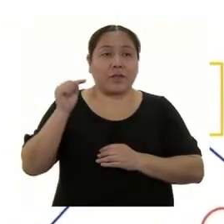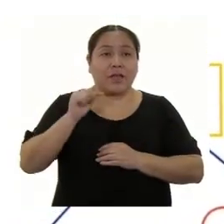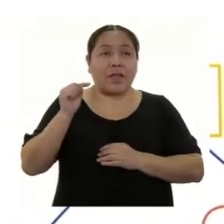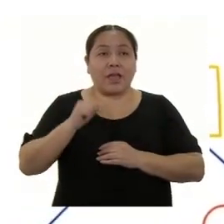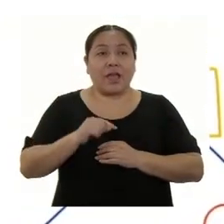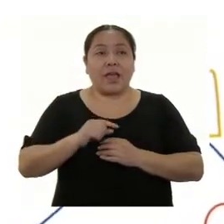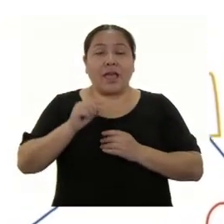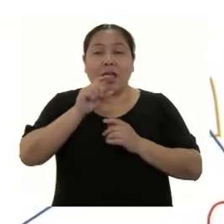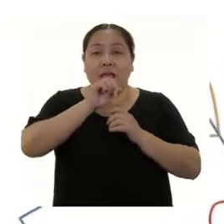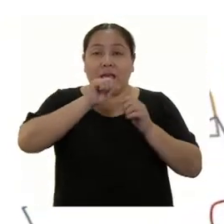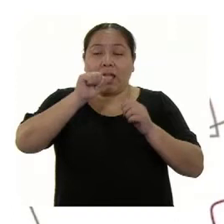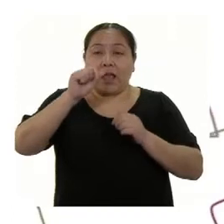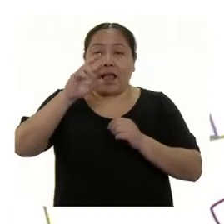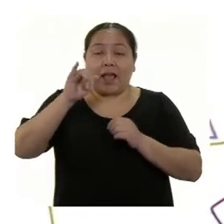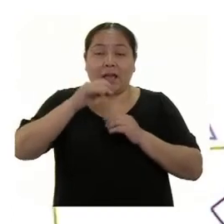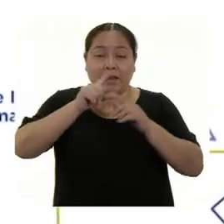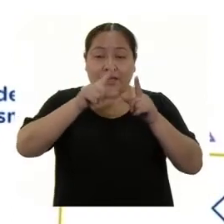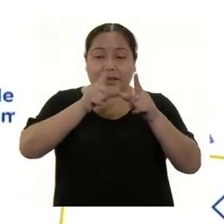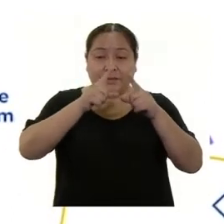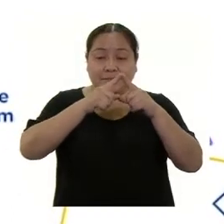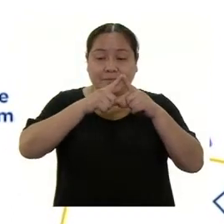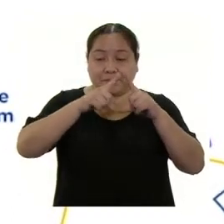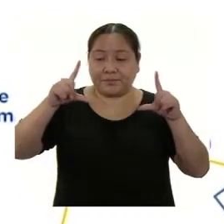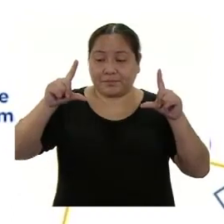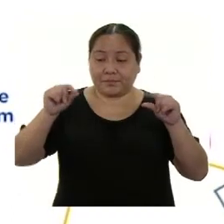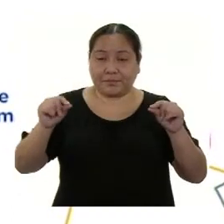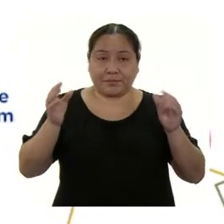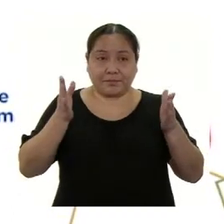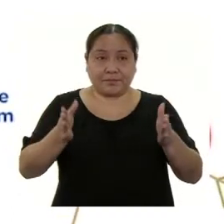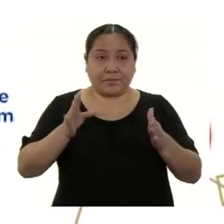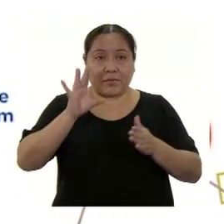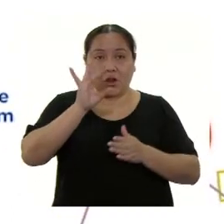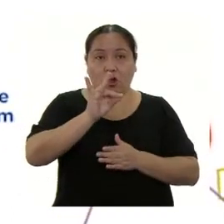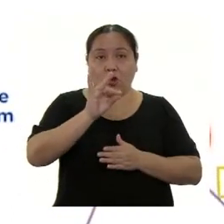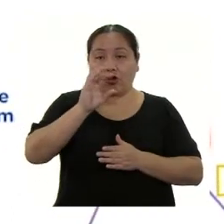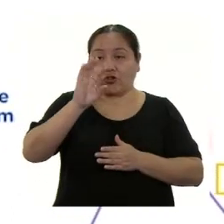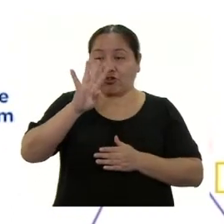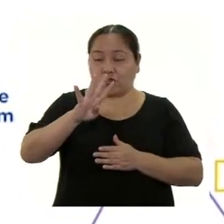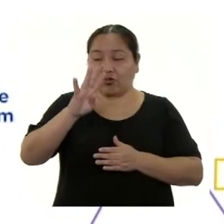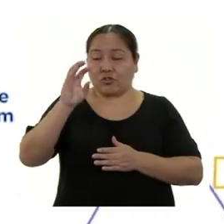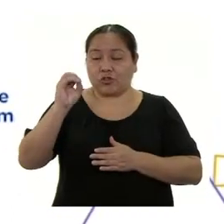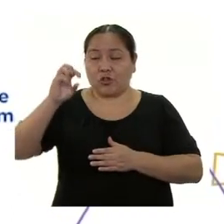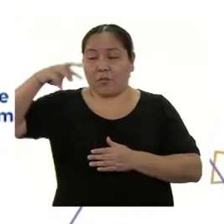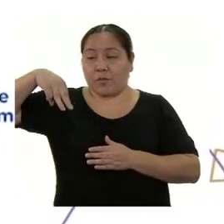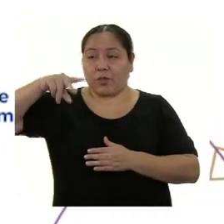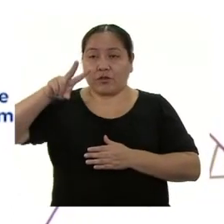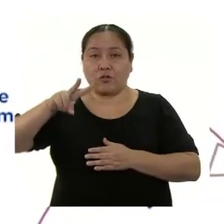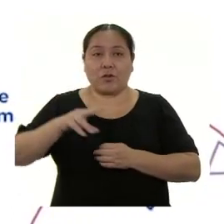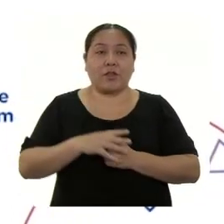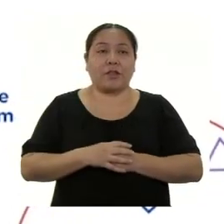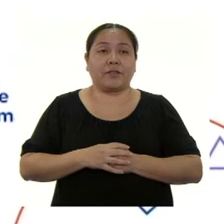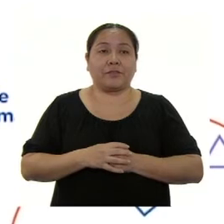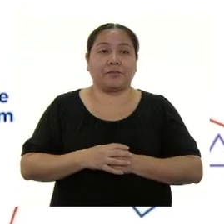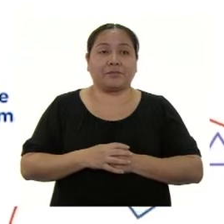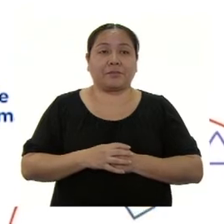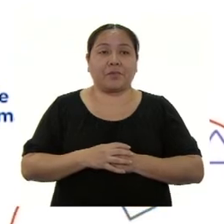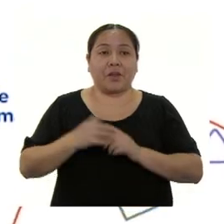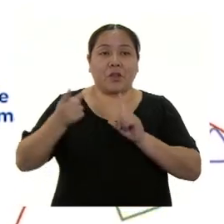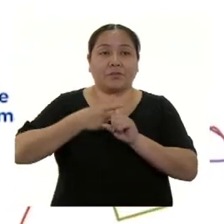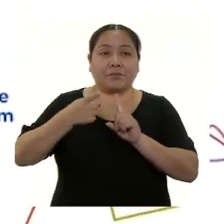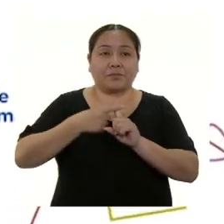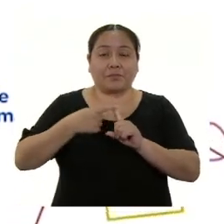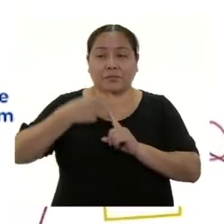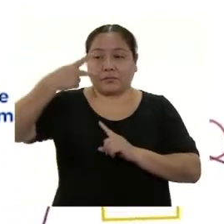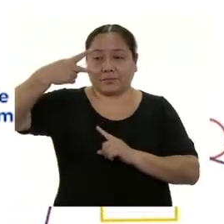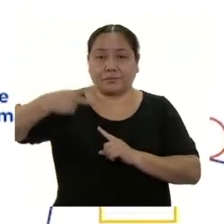de las caras laterales del prisma cuadrangular es de 840 metros cuadrados. Si sumamos